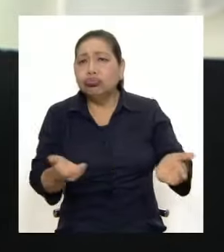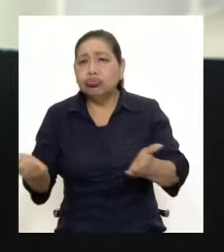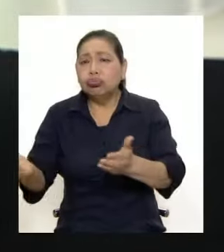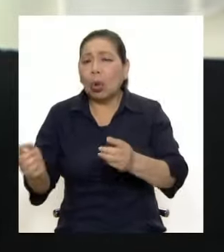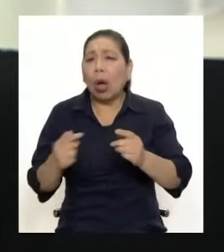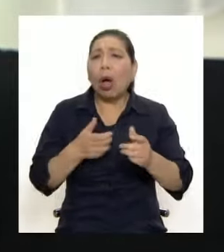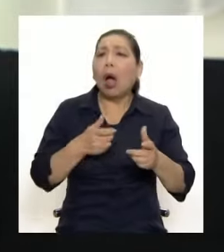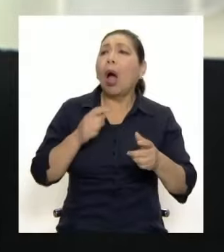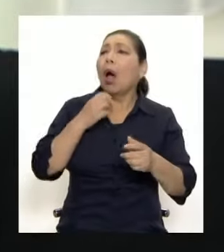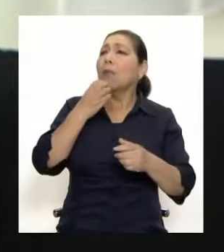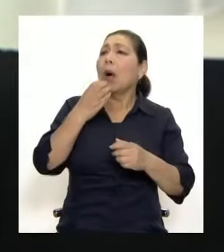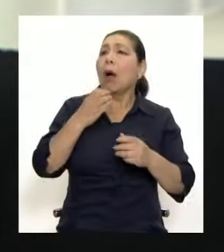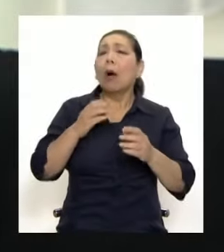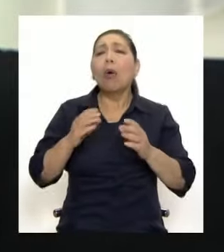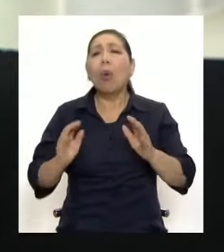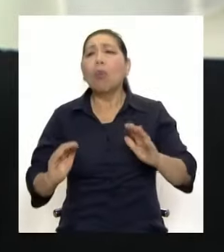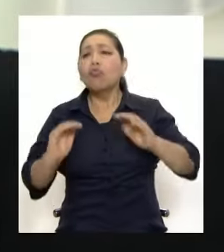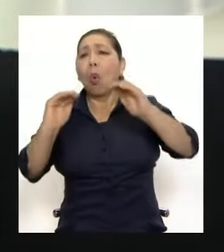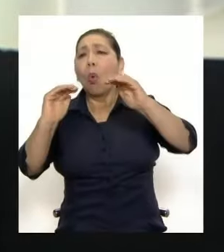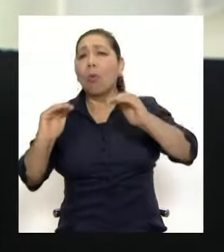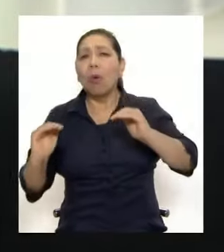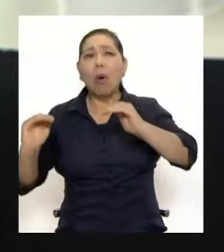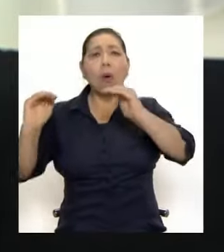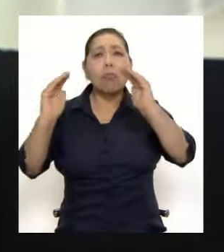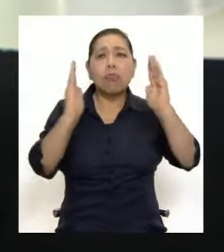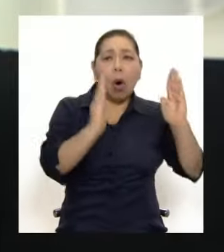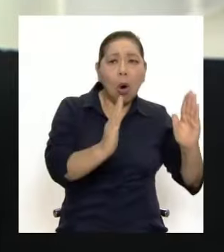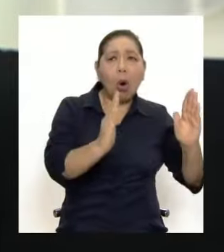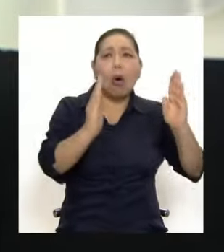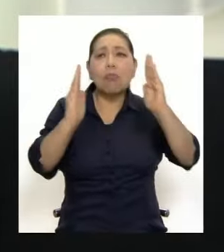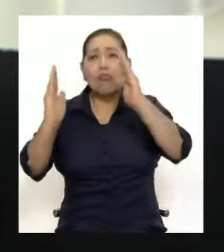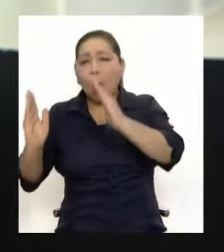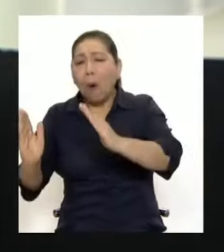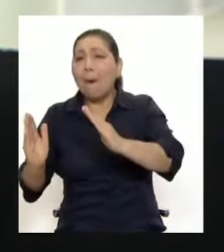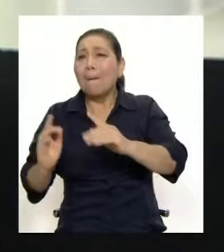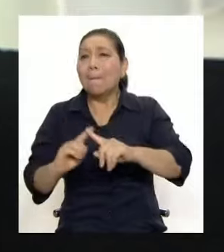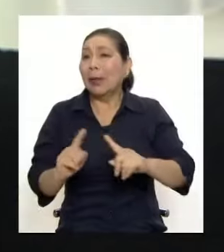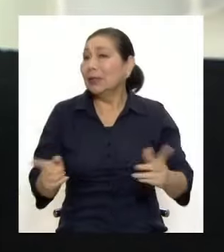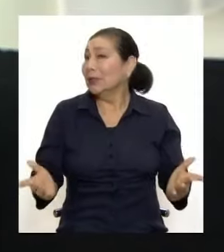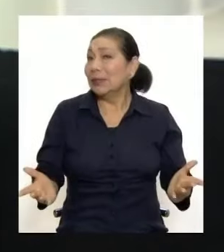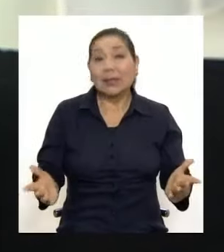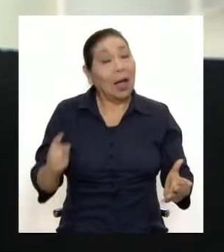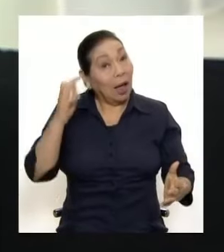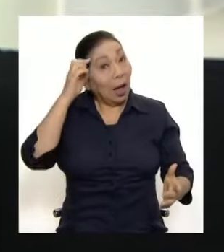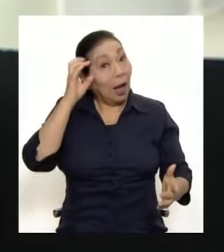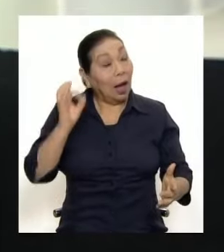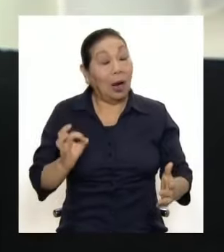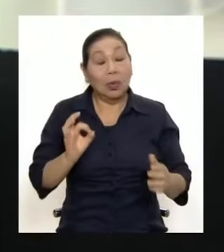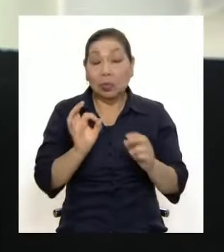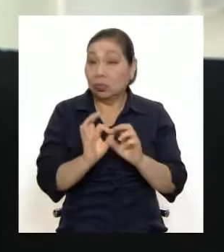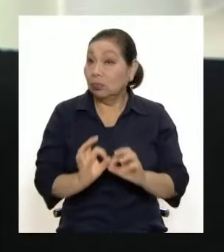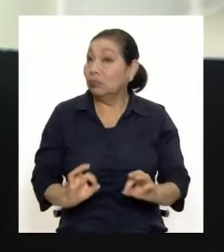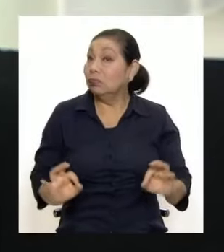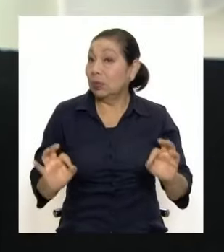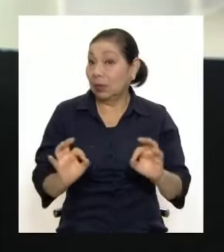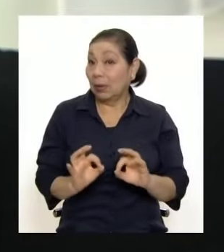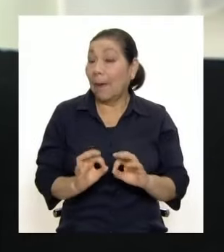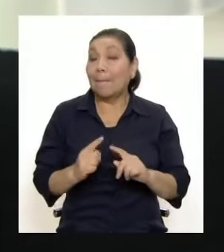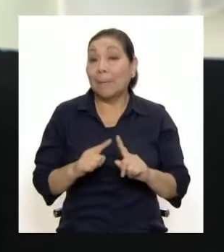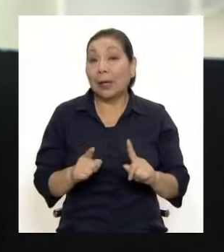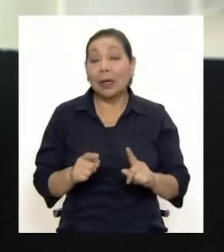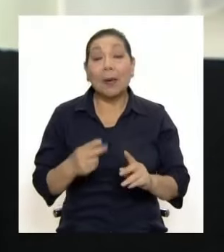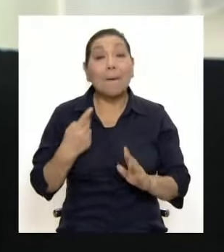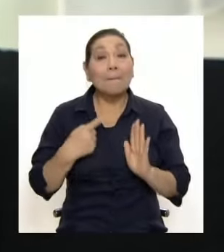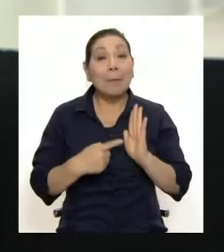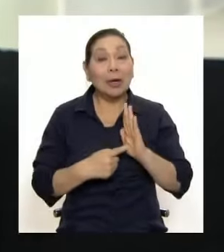una cabina los contenedores los colocan de este lado de este otro realmente Creo que este es un punto de que nos debe servir de